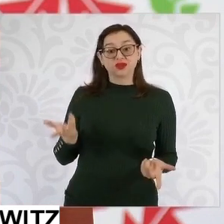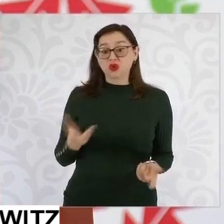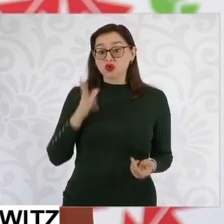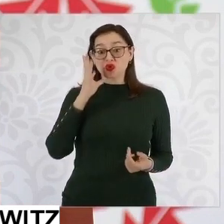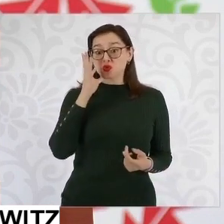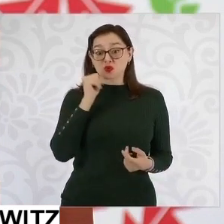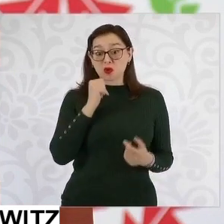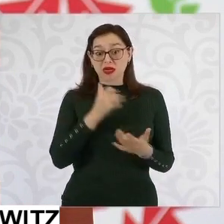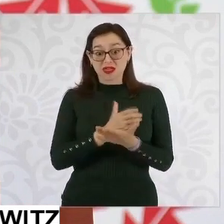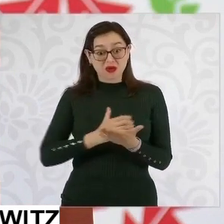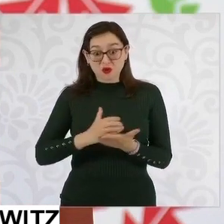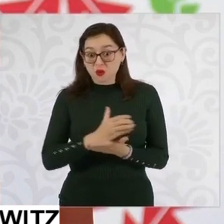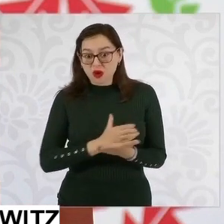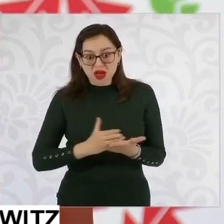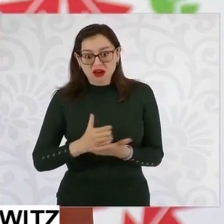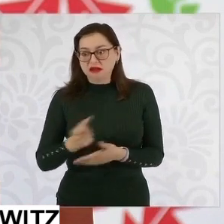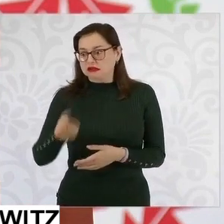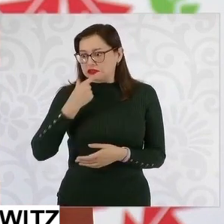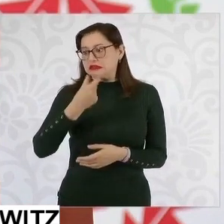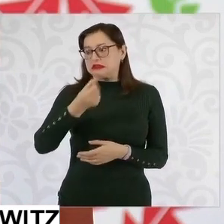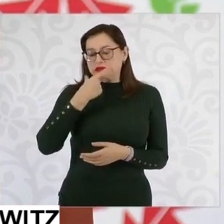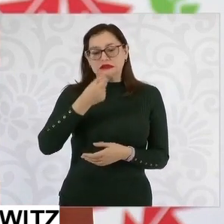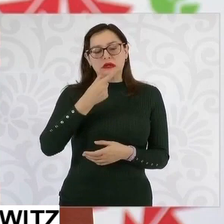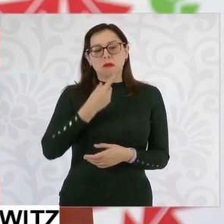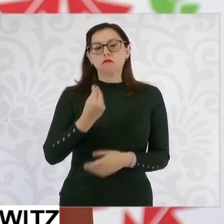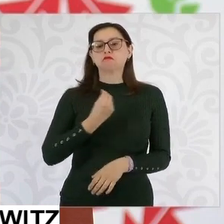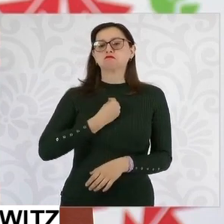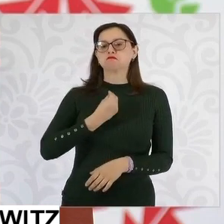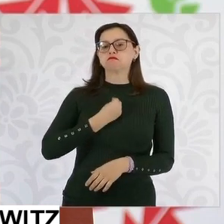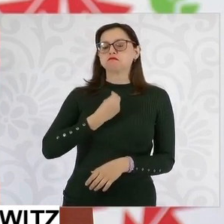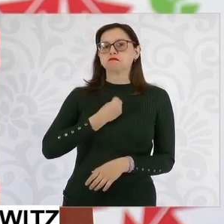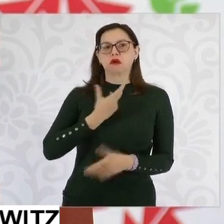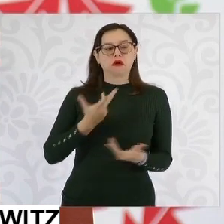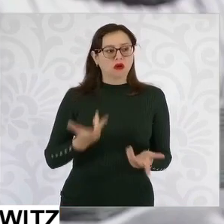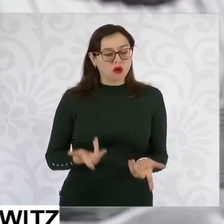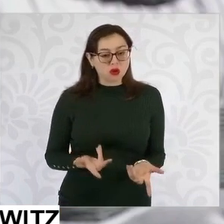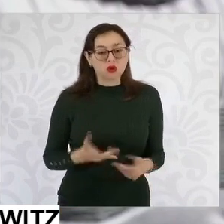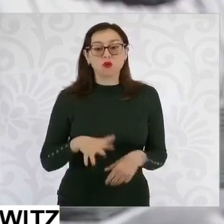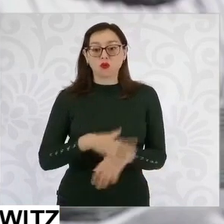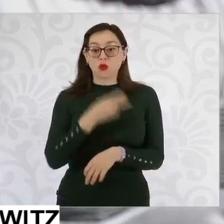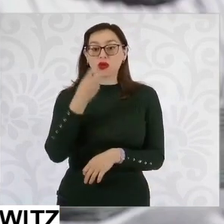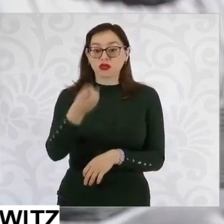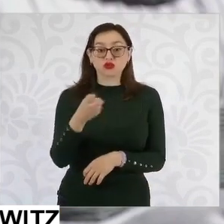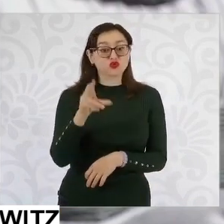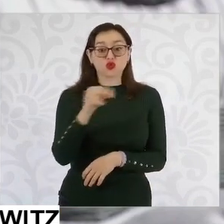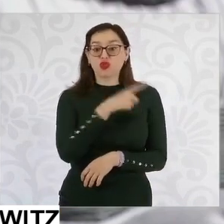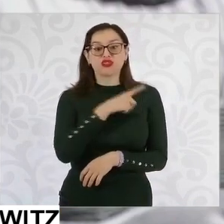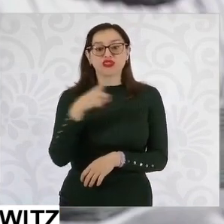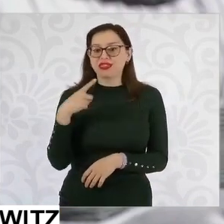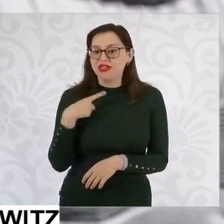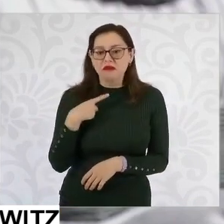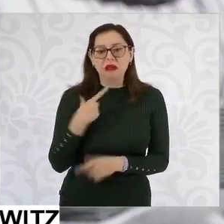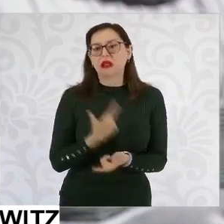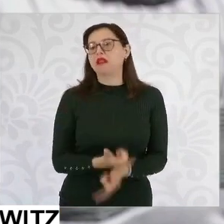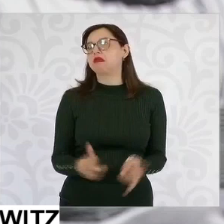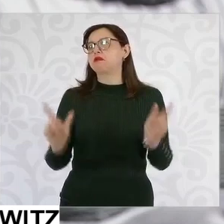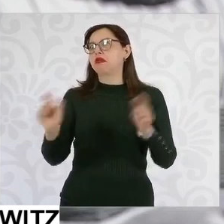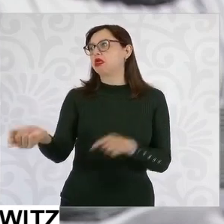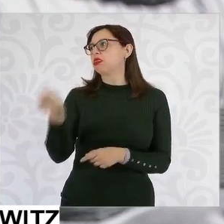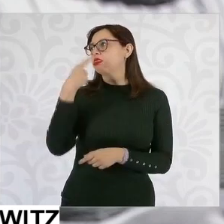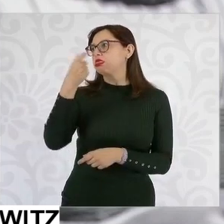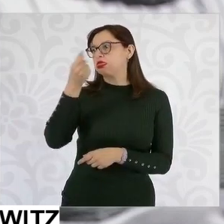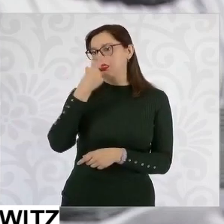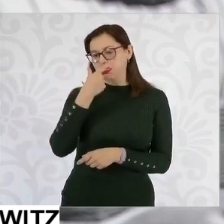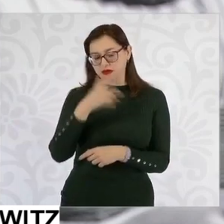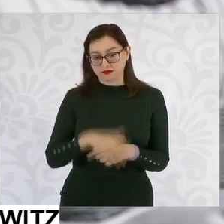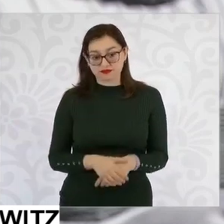manera mucho más agresivas, y por eso esta investigación incluye no nada más los cultivos,